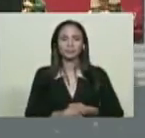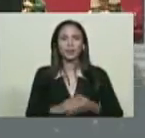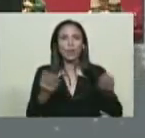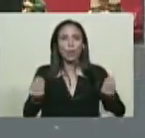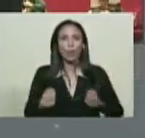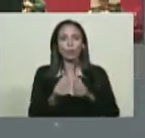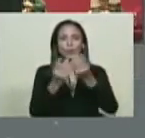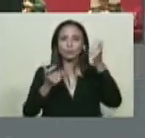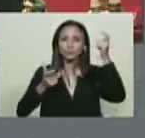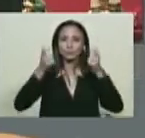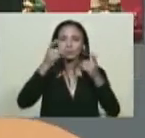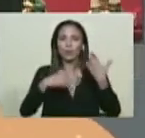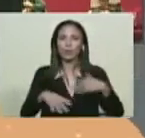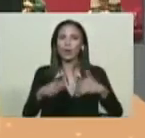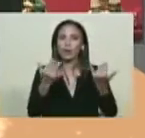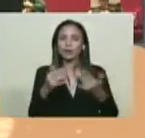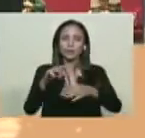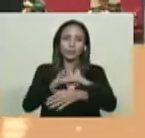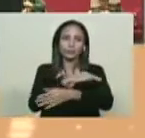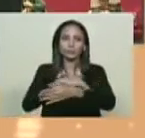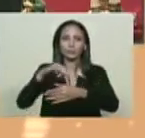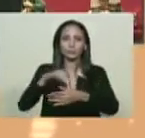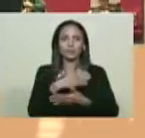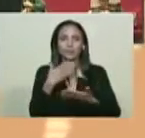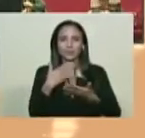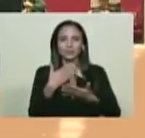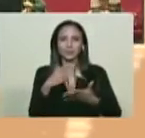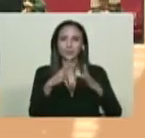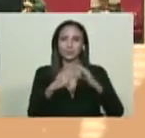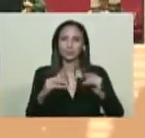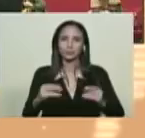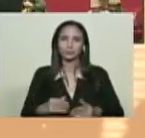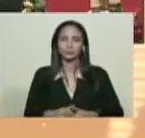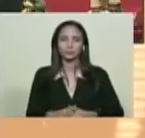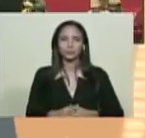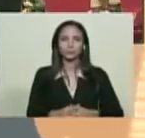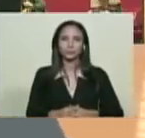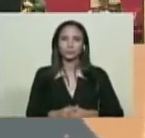¡Venceremos! ¡Música! ¡Gracias!